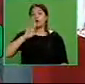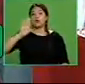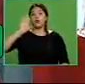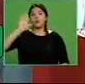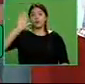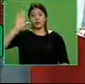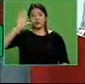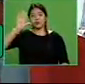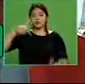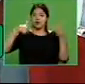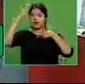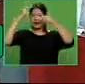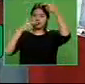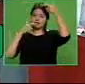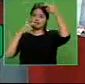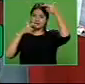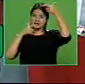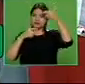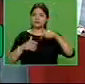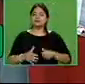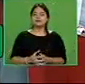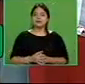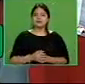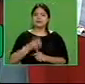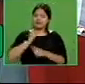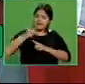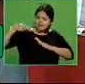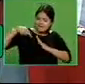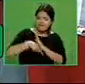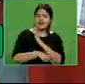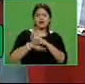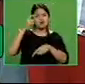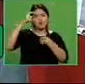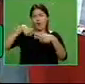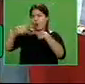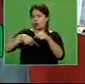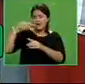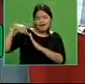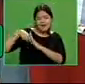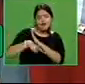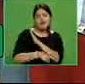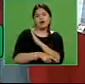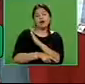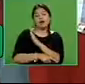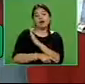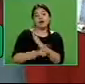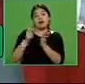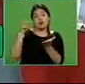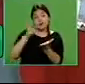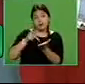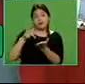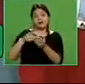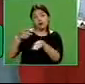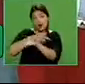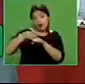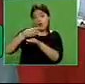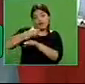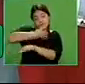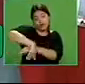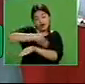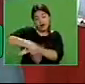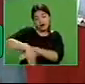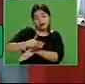nuestro comandante supremo Hugo Chávez va profundizándose cada día más, y con la presencia del gobierno de eficiencia en la